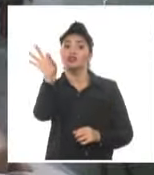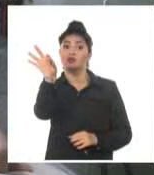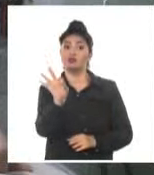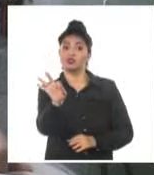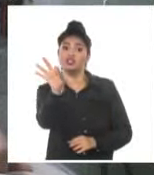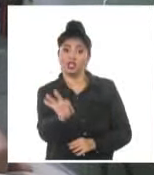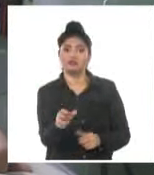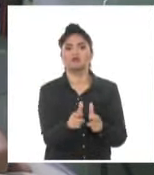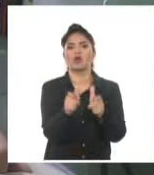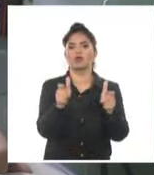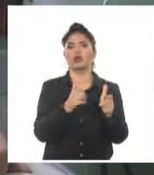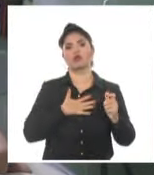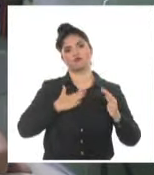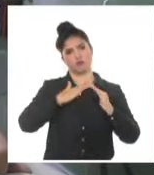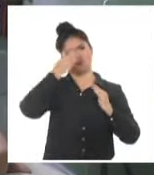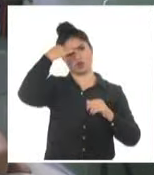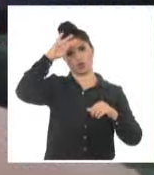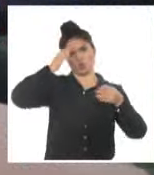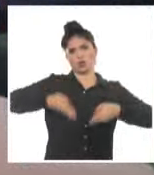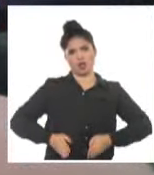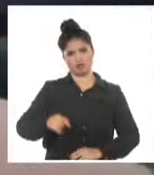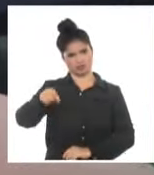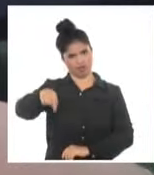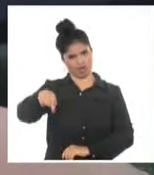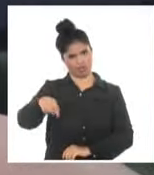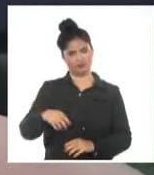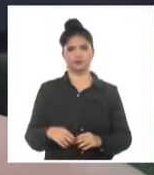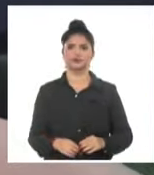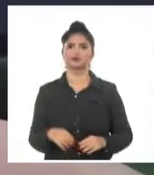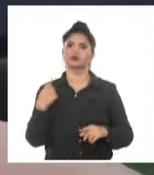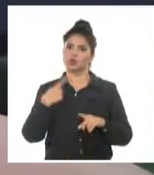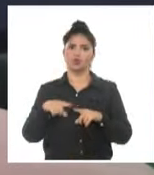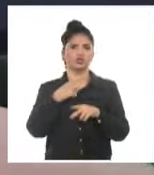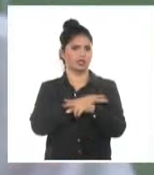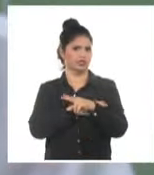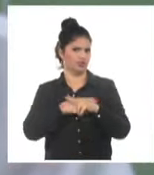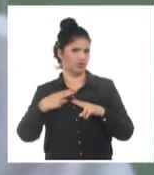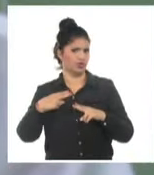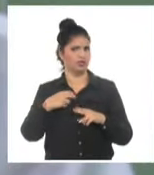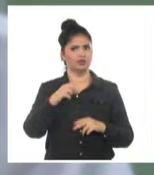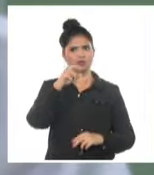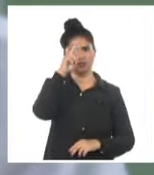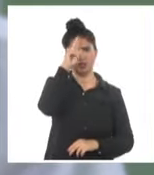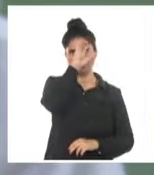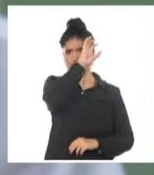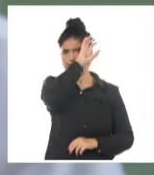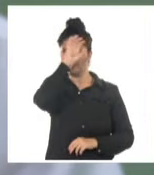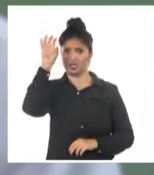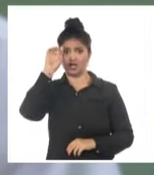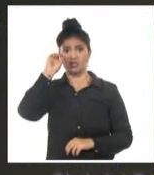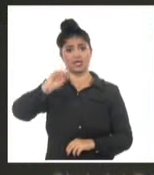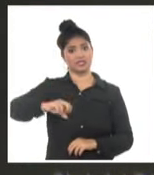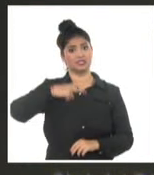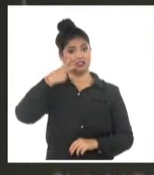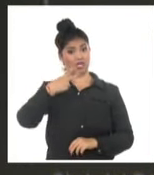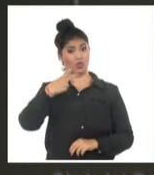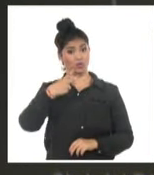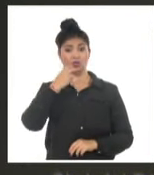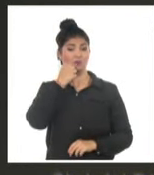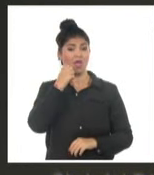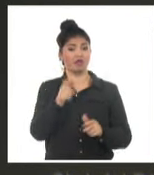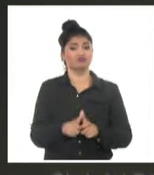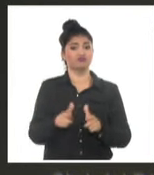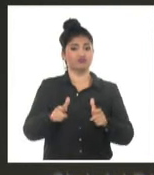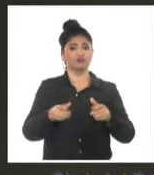Cuba. Después de eso, la historia narra otros sucesos distintivos de un hospital que acoge la segunda mayor maternidad del país y